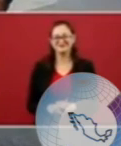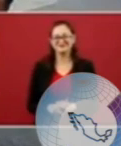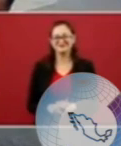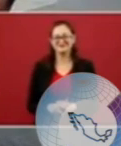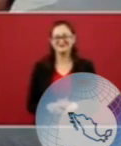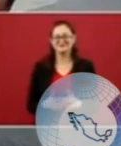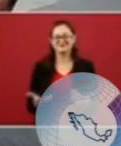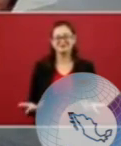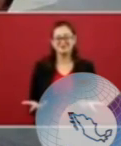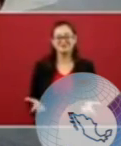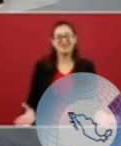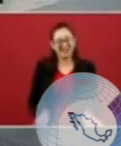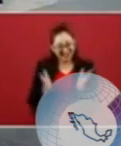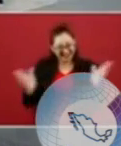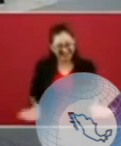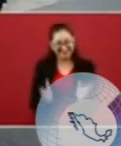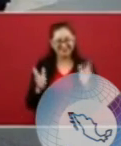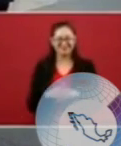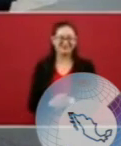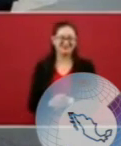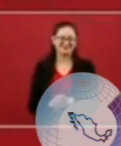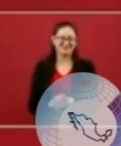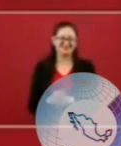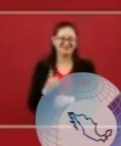Bueno, ánimo.